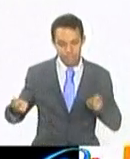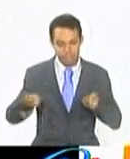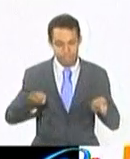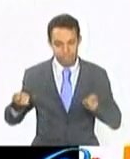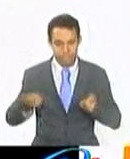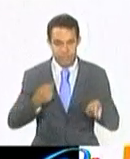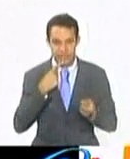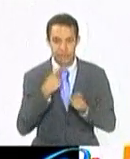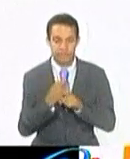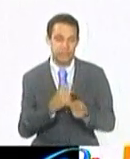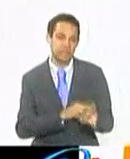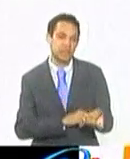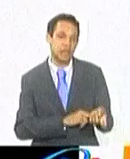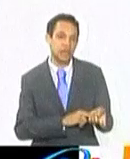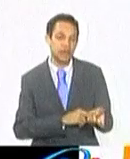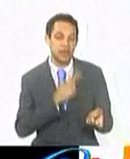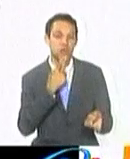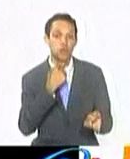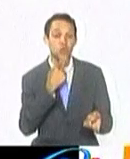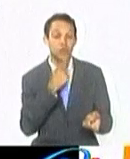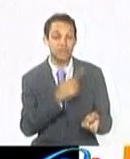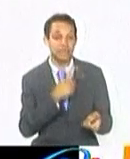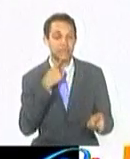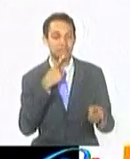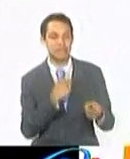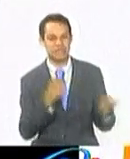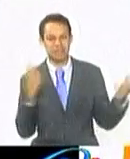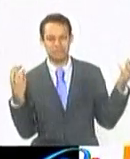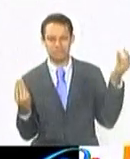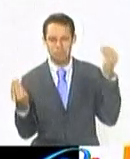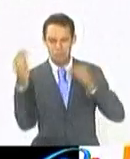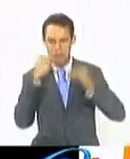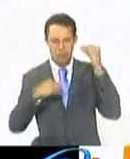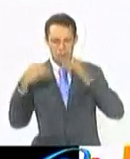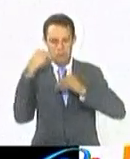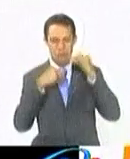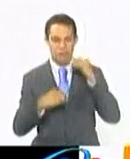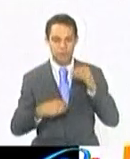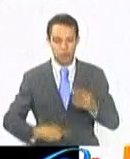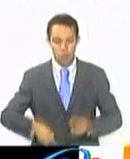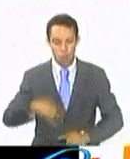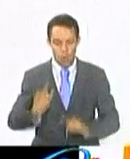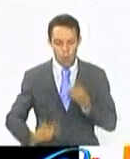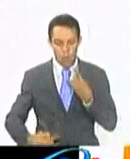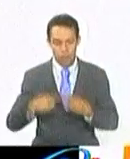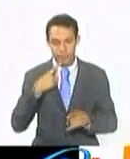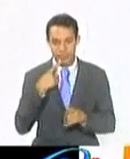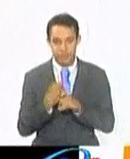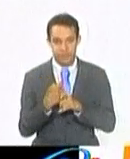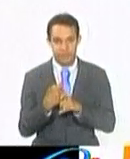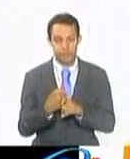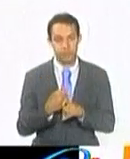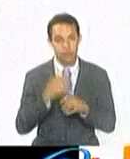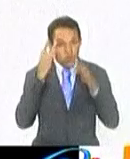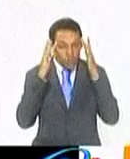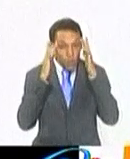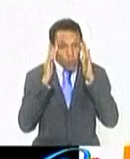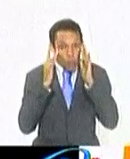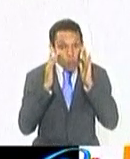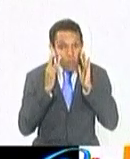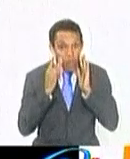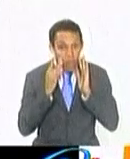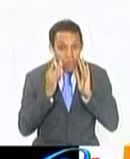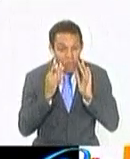transporte del azúcar y esto es muy importante y hay unas características de la hipoglicemia que son el sudor la